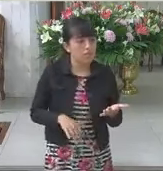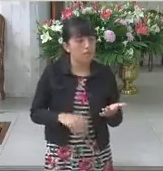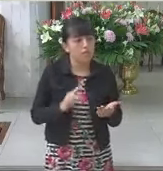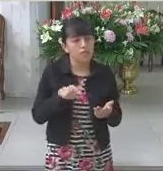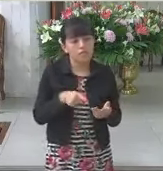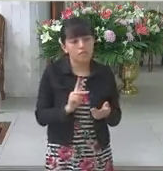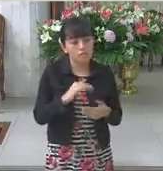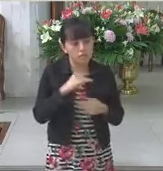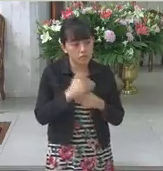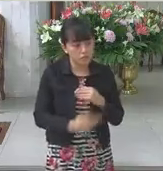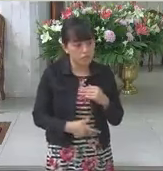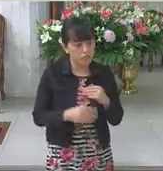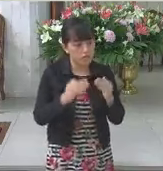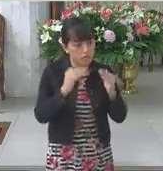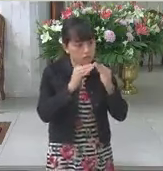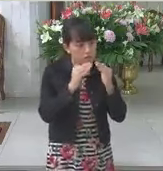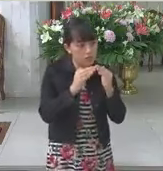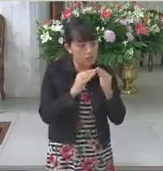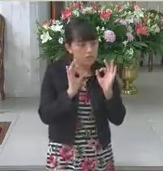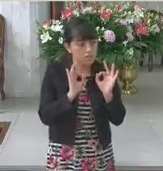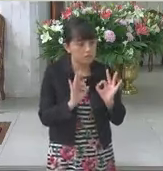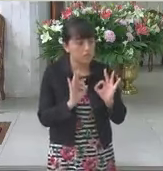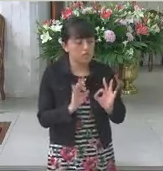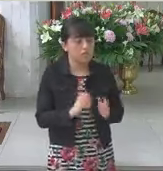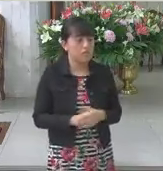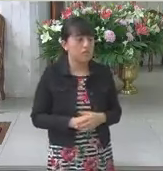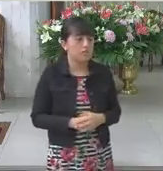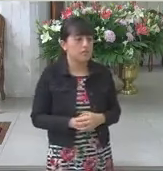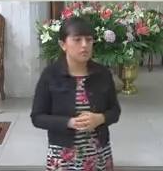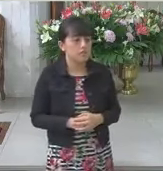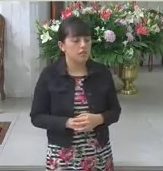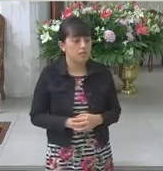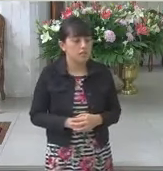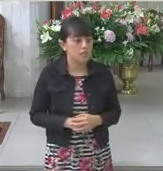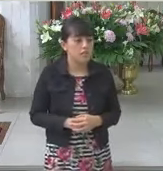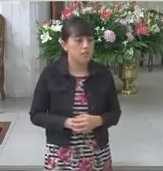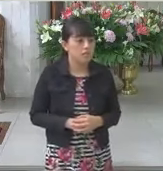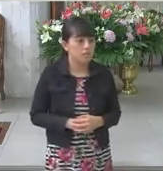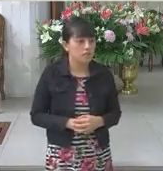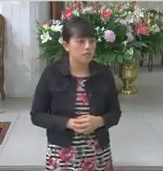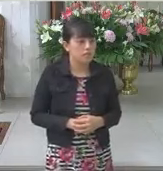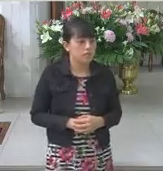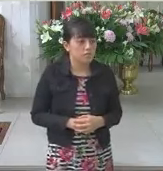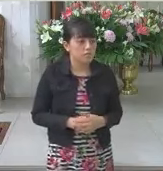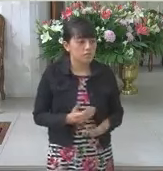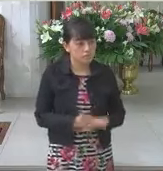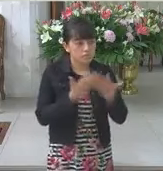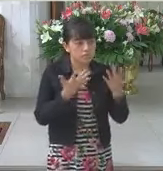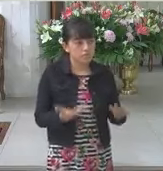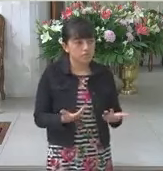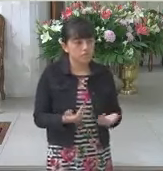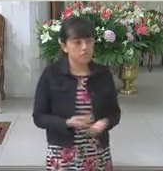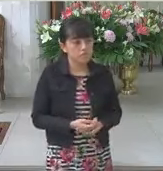medias un rey también esto lo tenemos que contextualizar en el